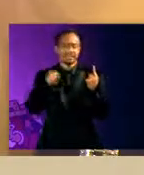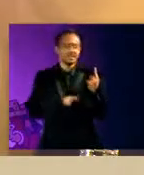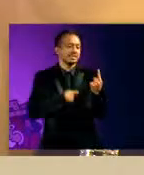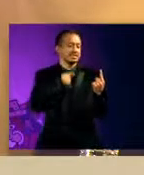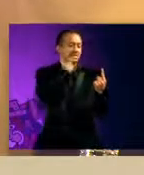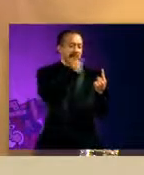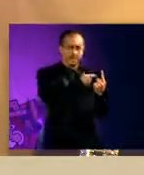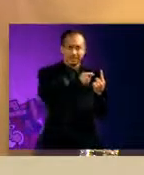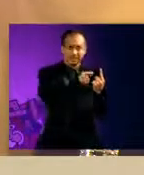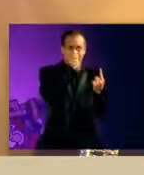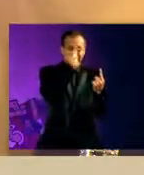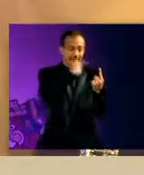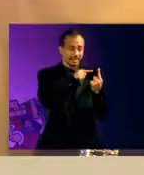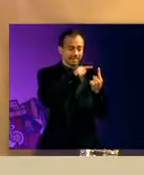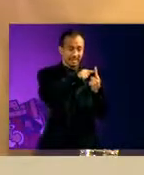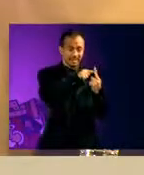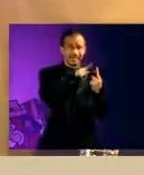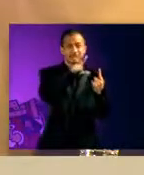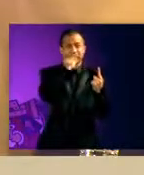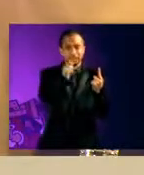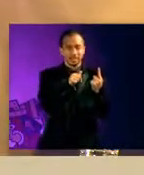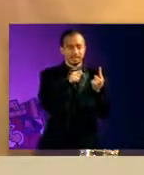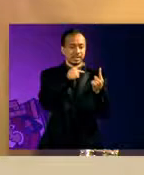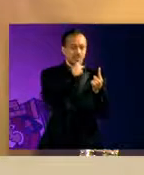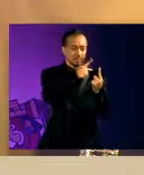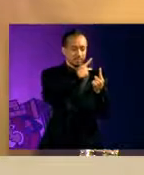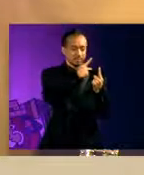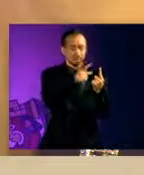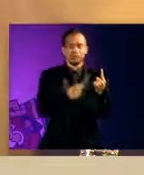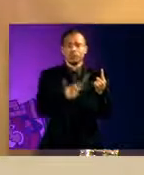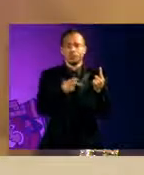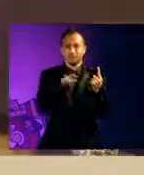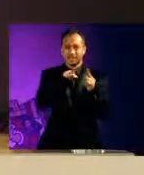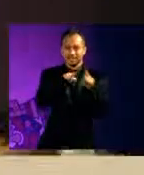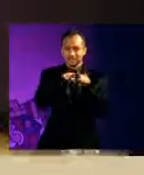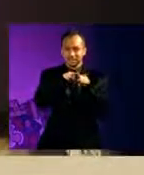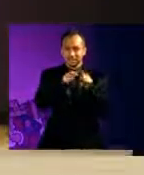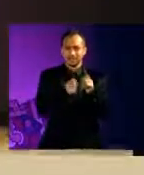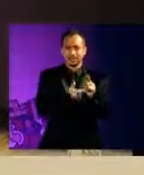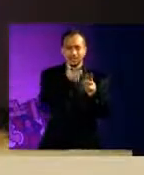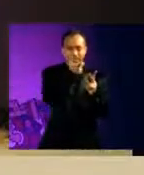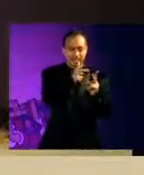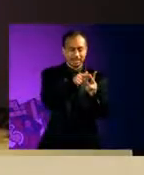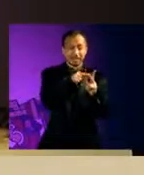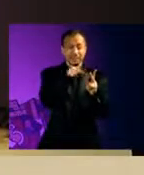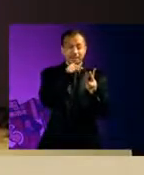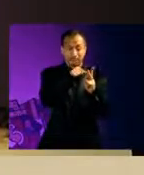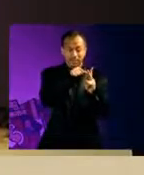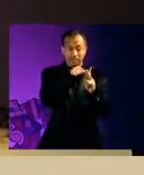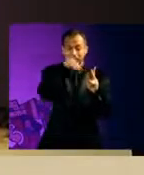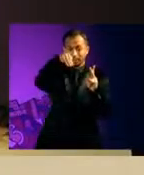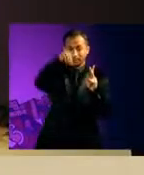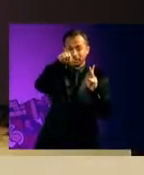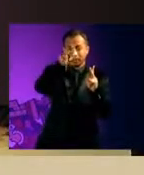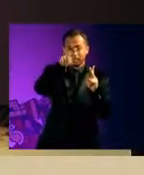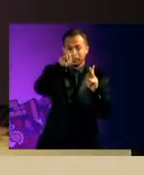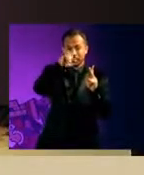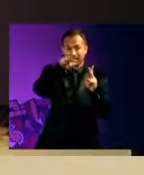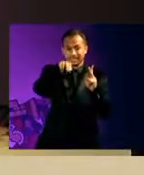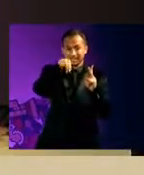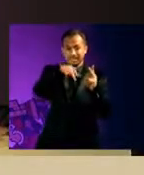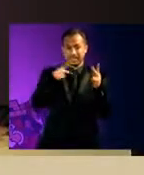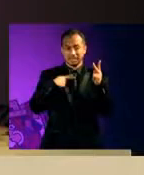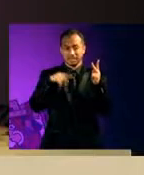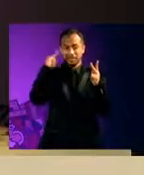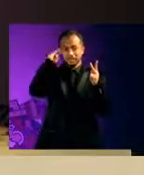que él se lo dé también a su hermano nunca le da nada y sin embargo martín el indígena es